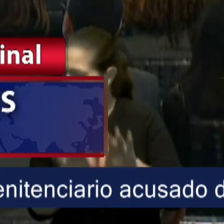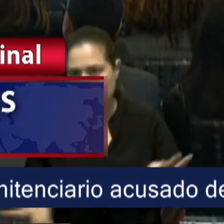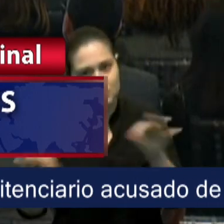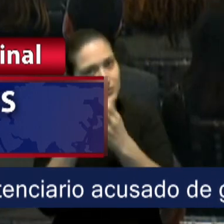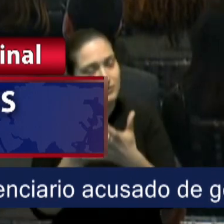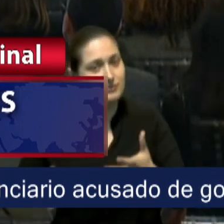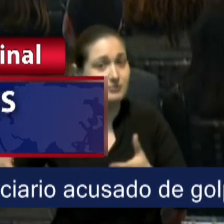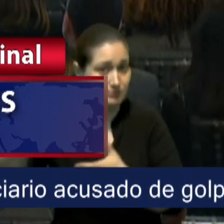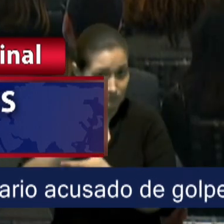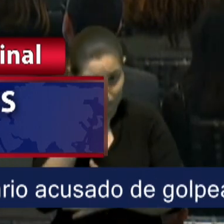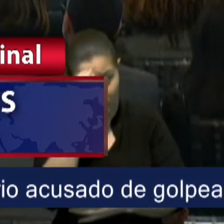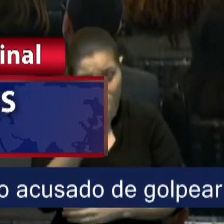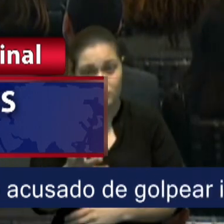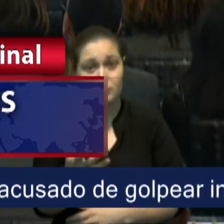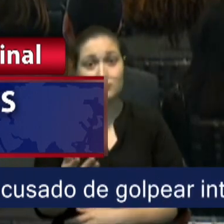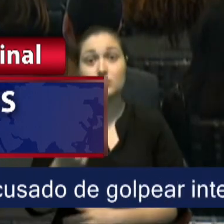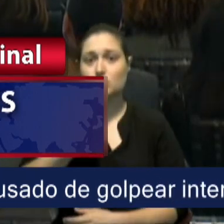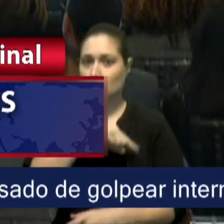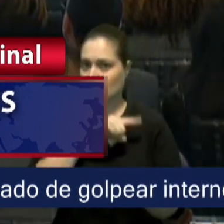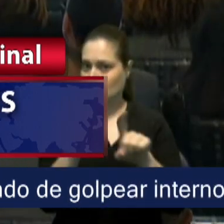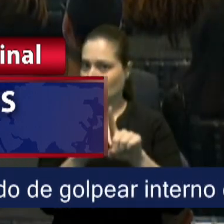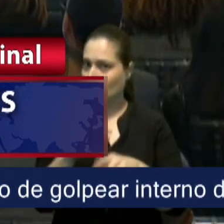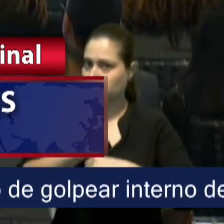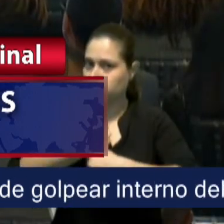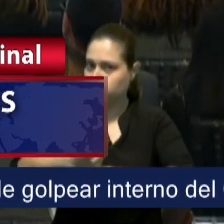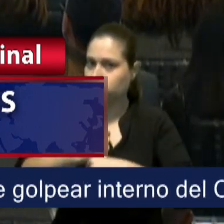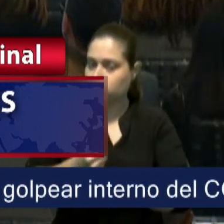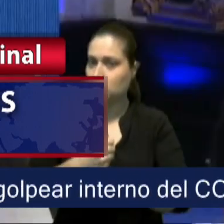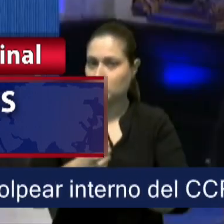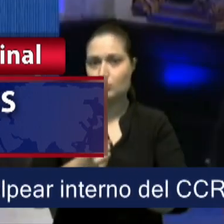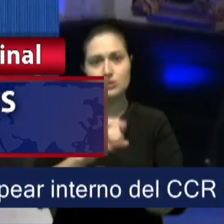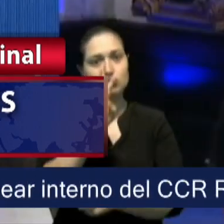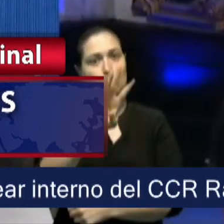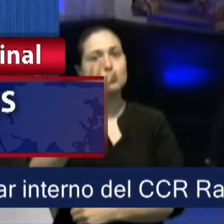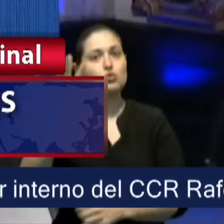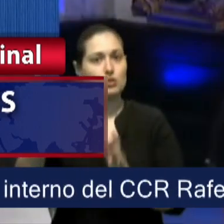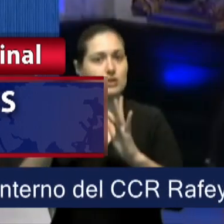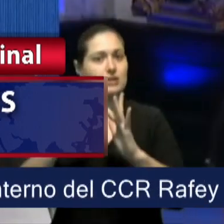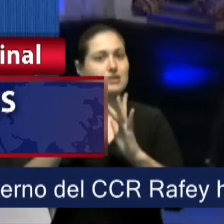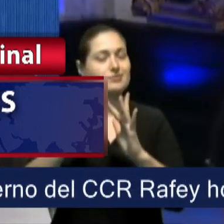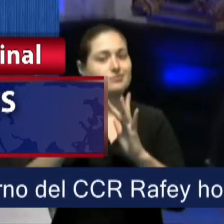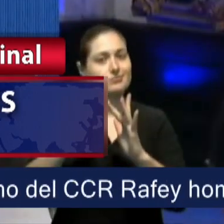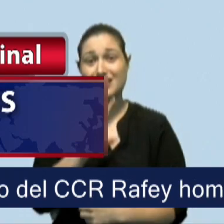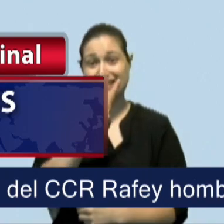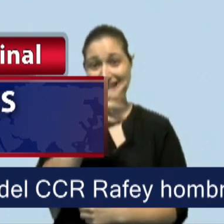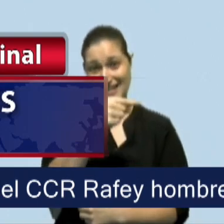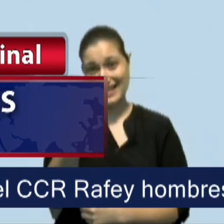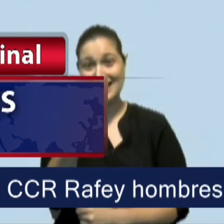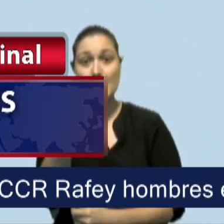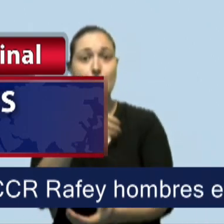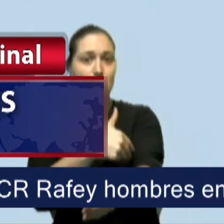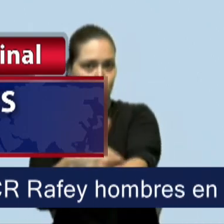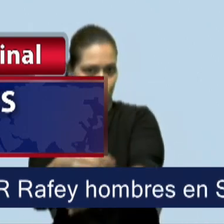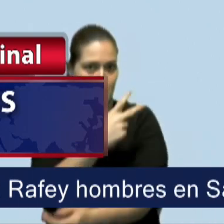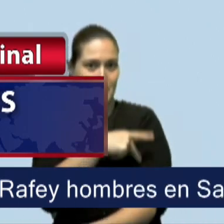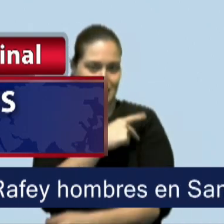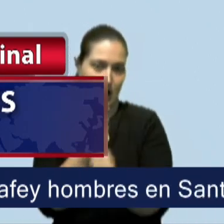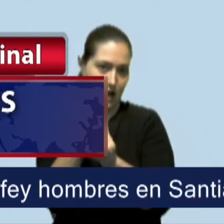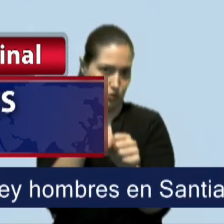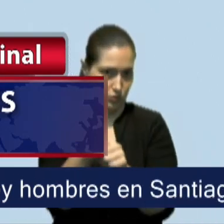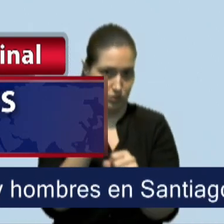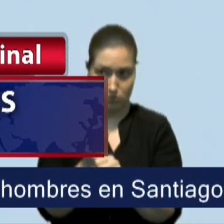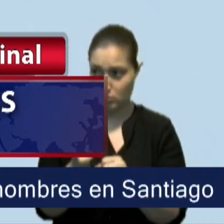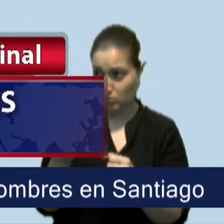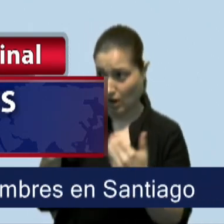de cosas es que nosotros también hemos creado una digitalización total del sistema las enfermedades de